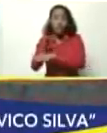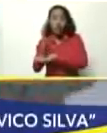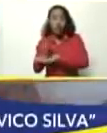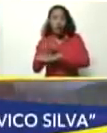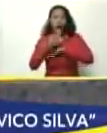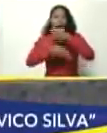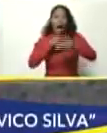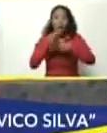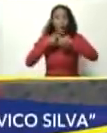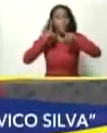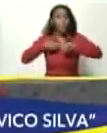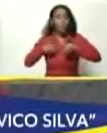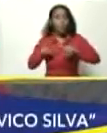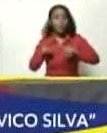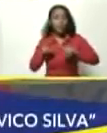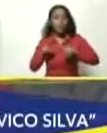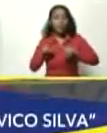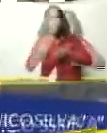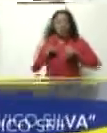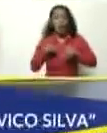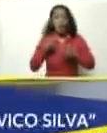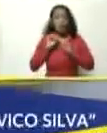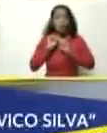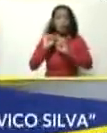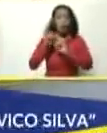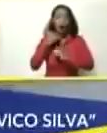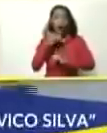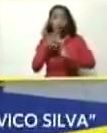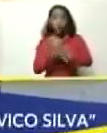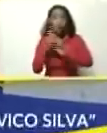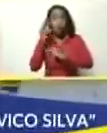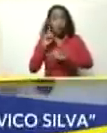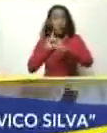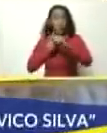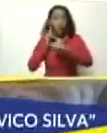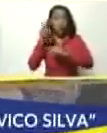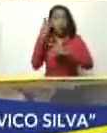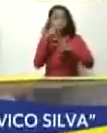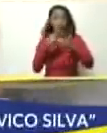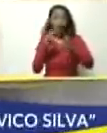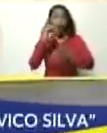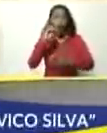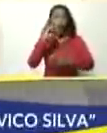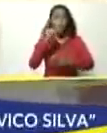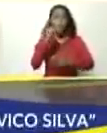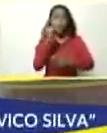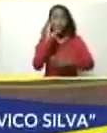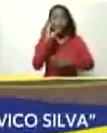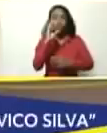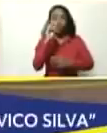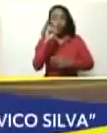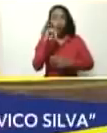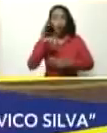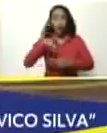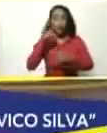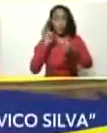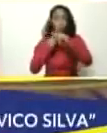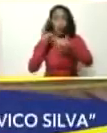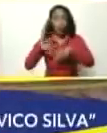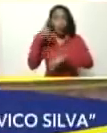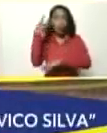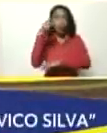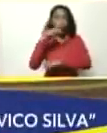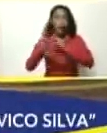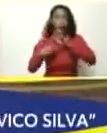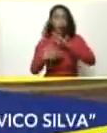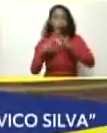hacen los distintos cercos epidemiológicos. Tal fue el caso de la variante Omicron que se consiguió en Caracas, que se consiguió en la parroquia del